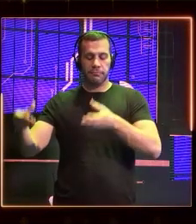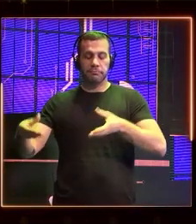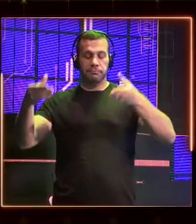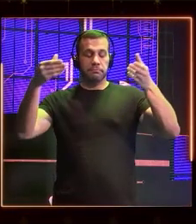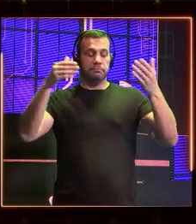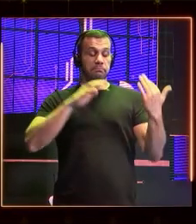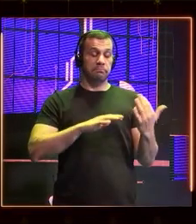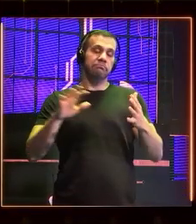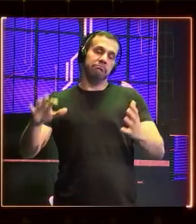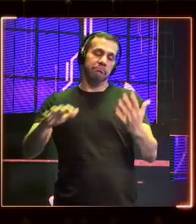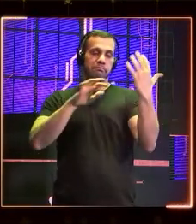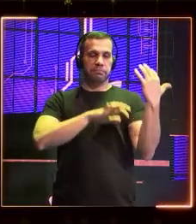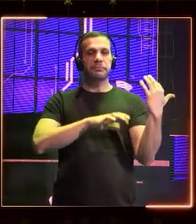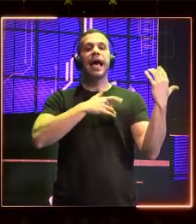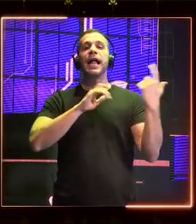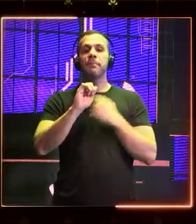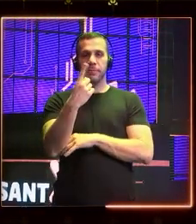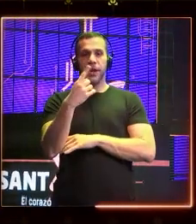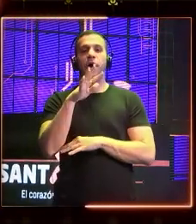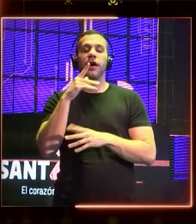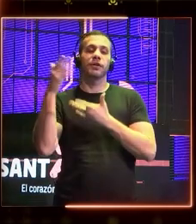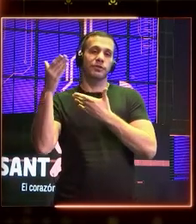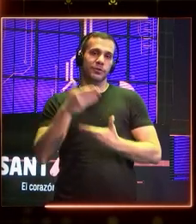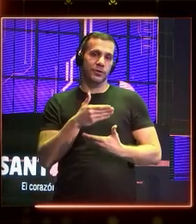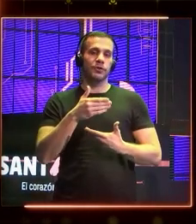nosotros Pedro un fuerte